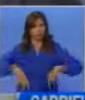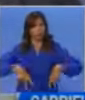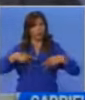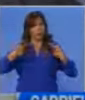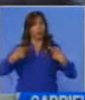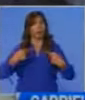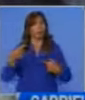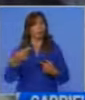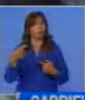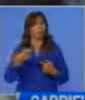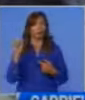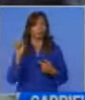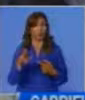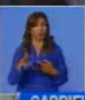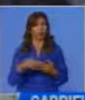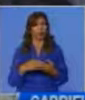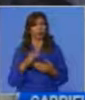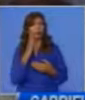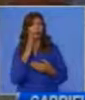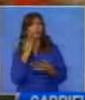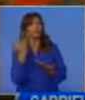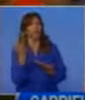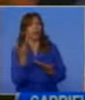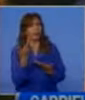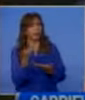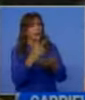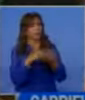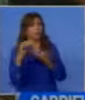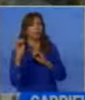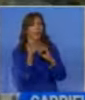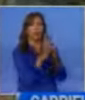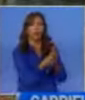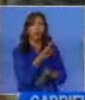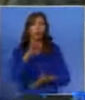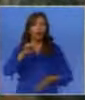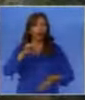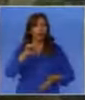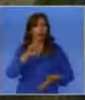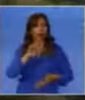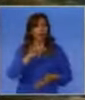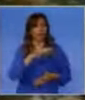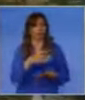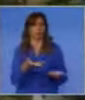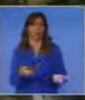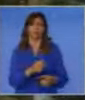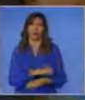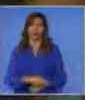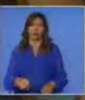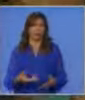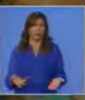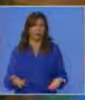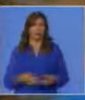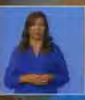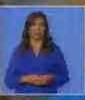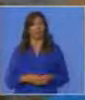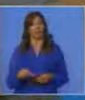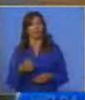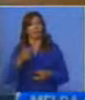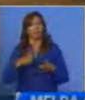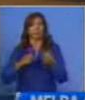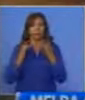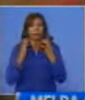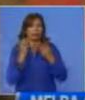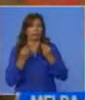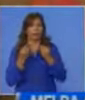Guamo Sur, la talla de Tarqui, y la manda a Montañita. ¡No es justo! Y así la desesperación los embarga. Yo tengo una bebé, la